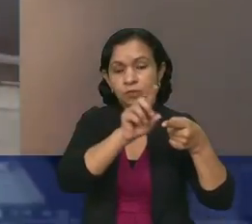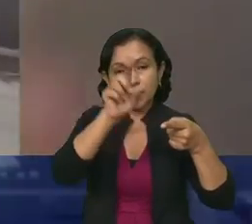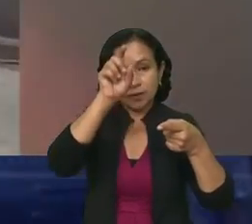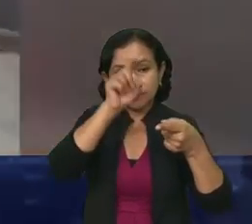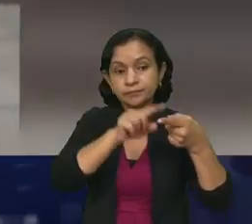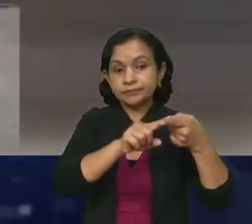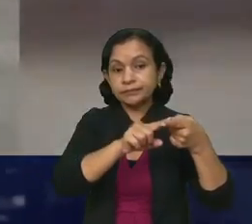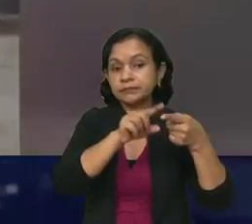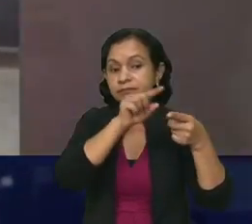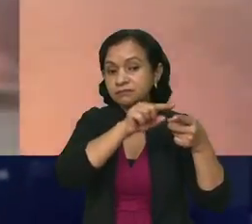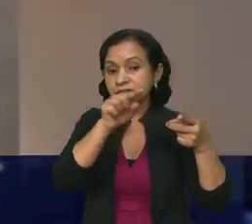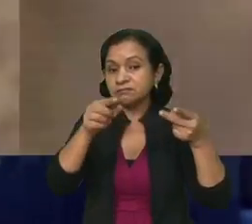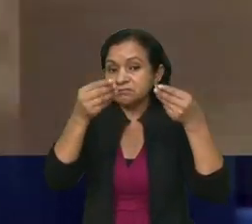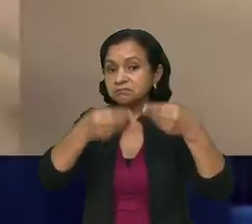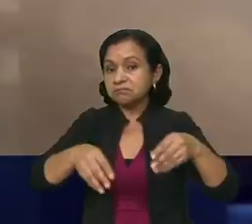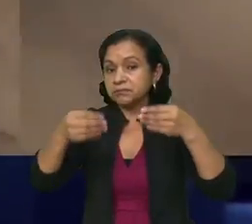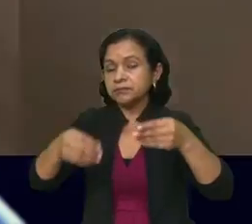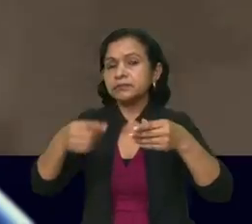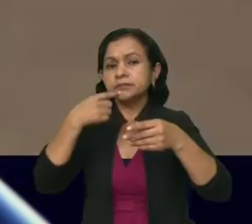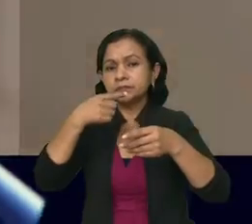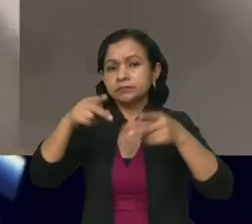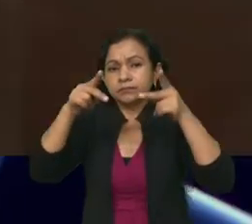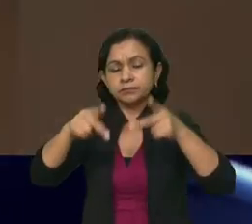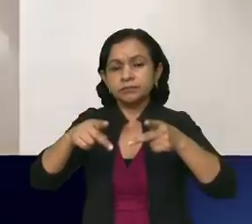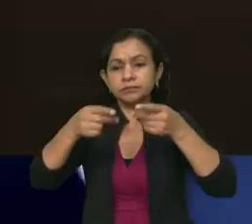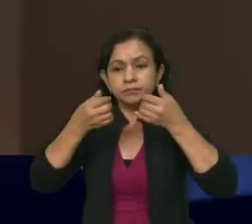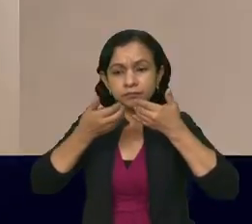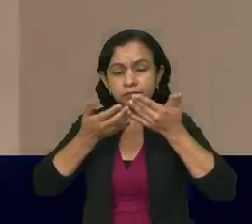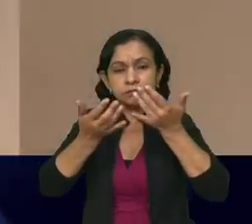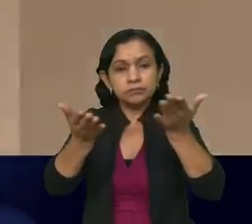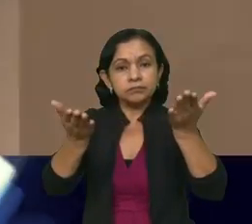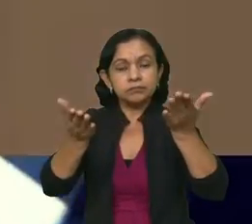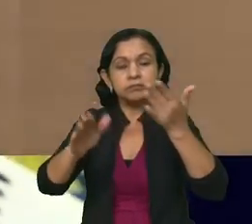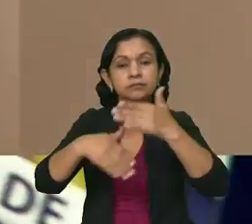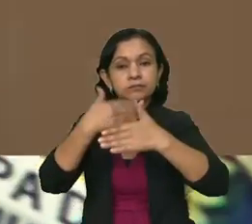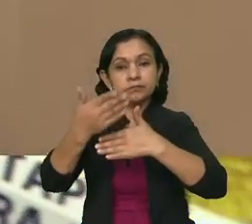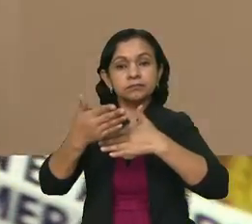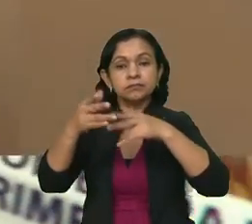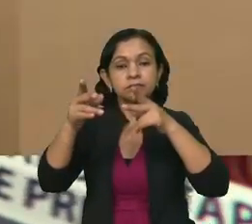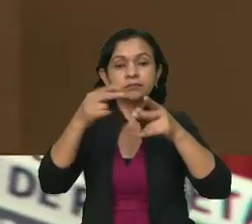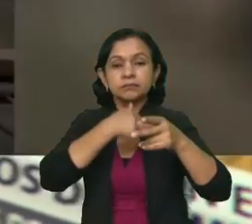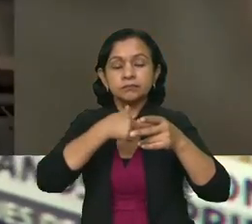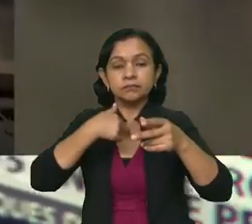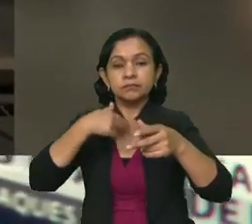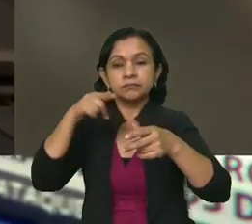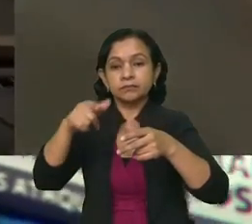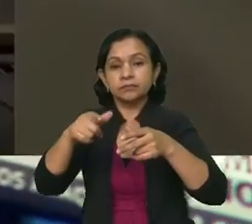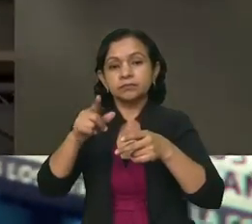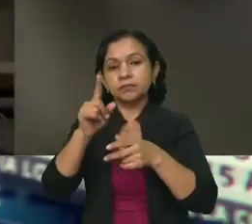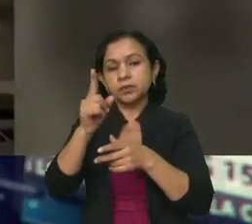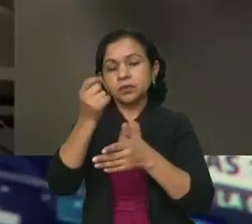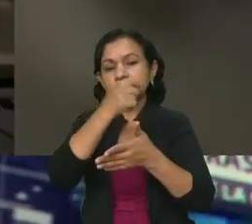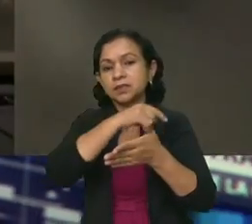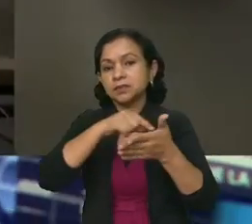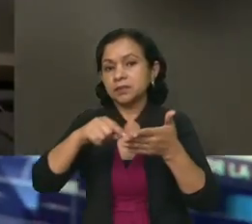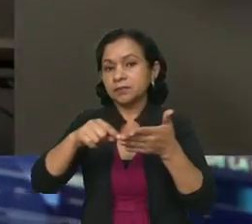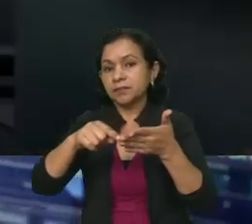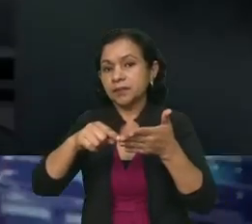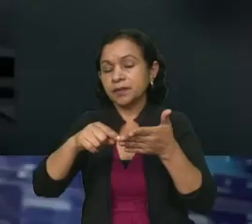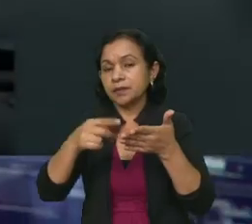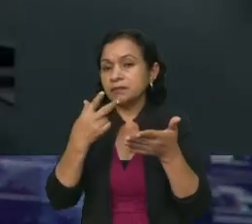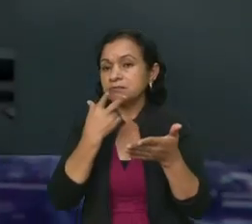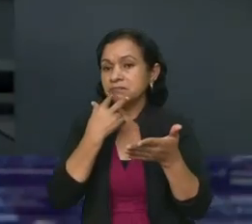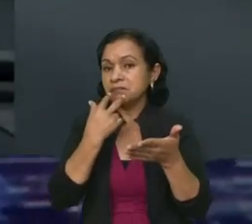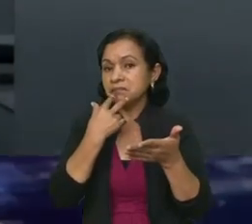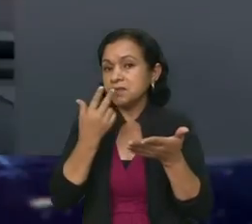A pesar de que las autoridades aseguraron que publicarían un informe preliminar sobre lo sucedido en el plazo de una semana, por el momento no